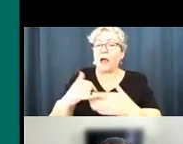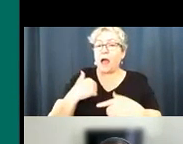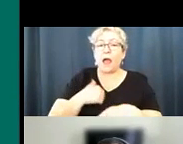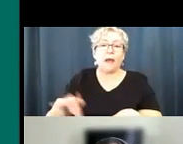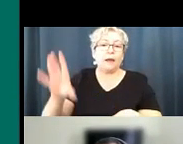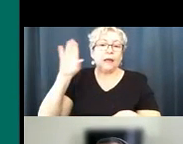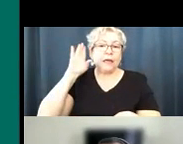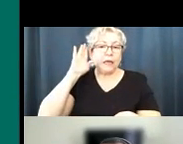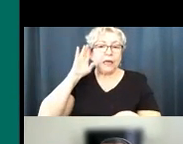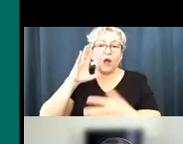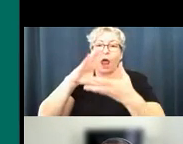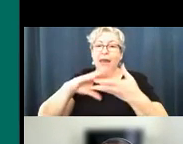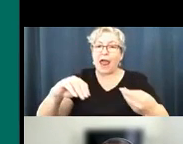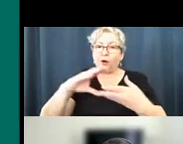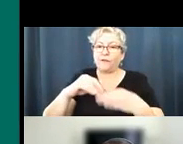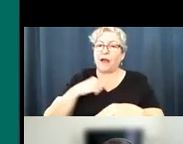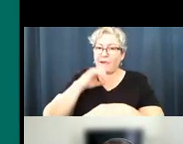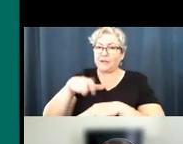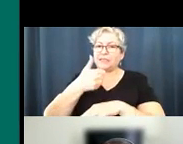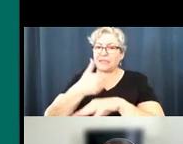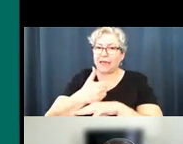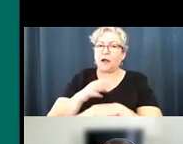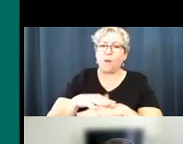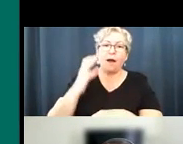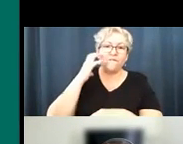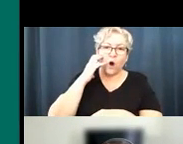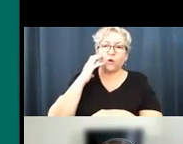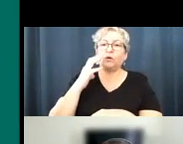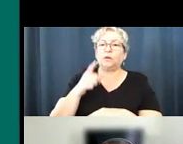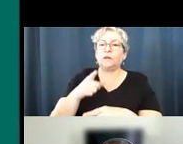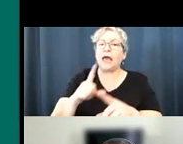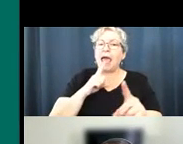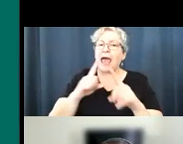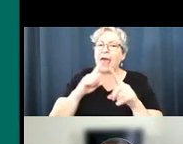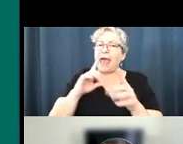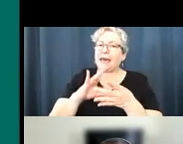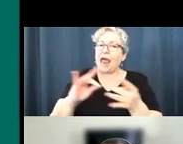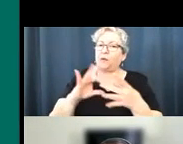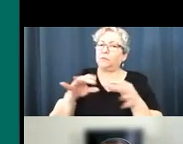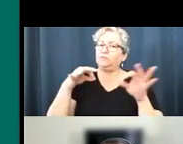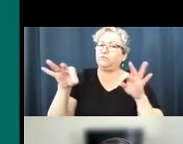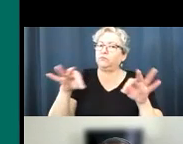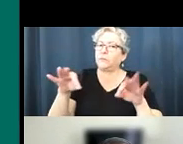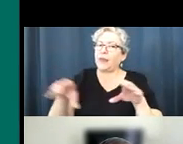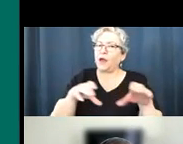a construirlo. Yo escucho una narrativa. Yo tengo un setting donde hay un narrador